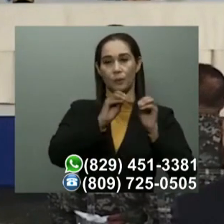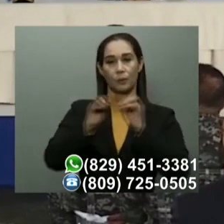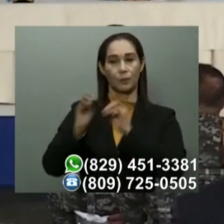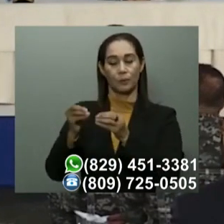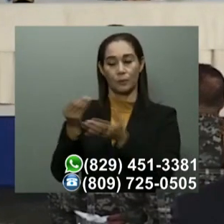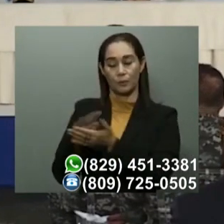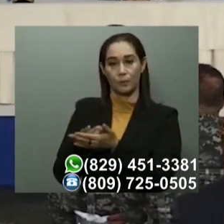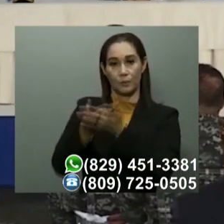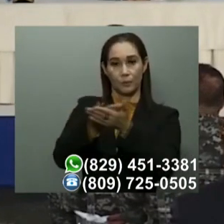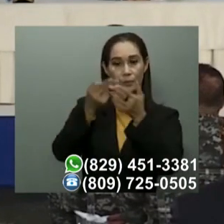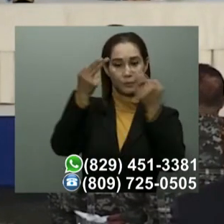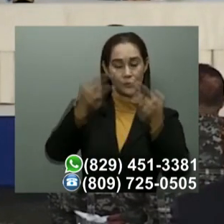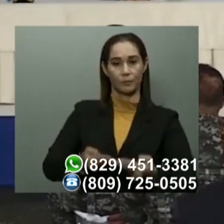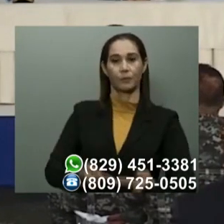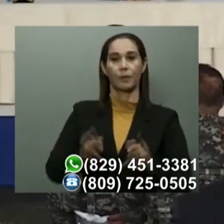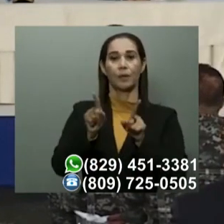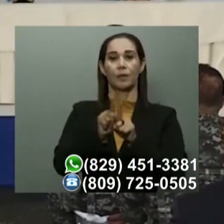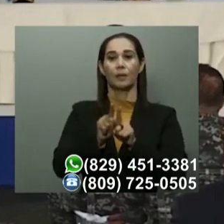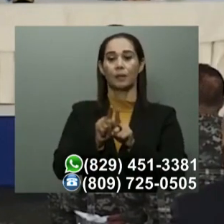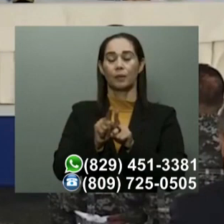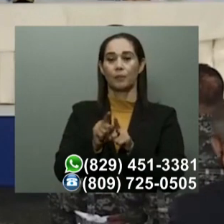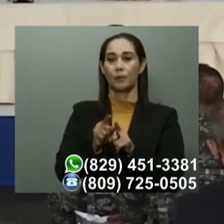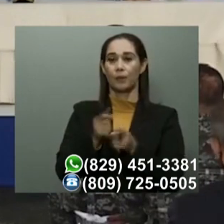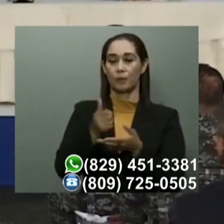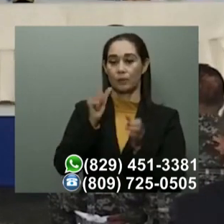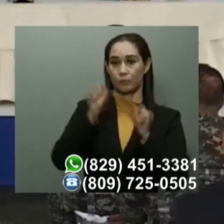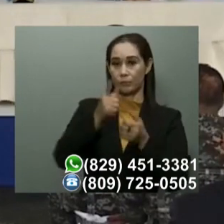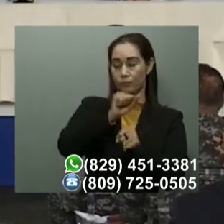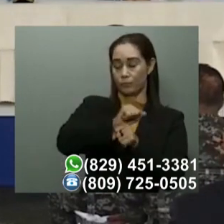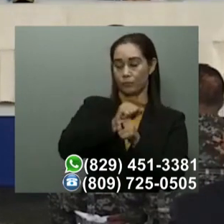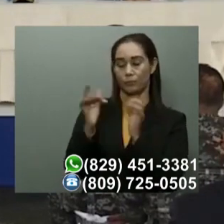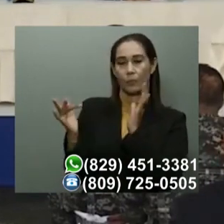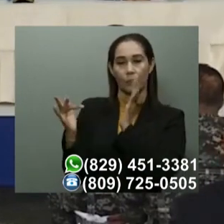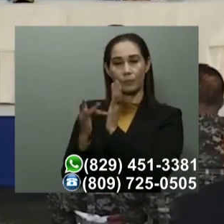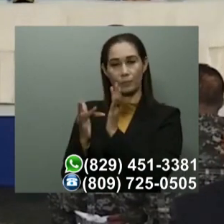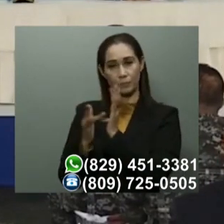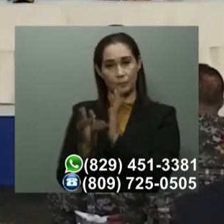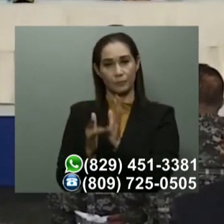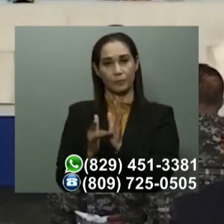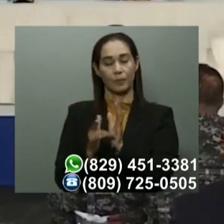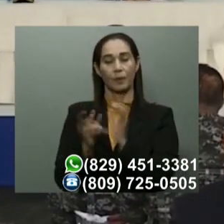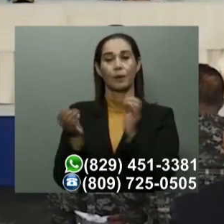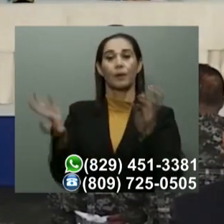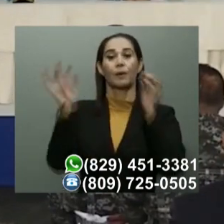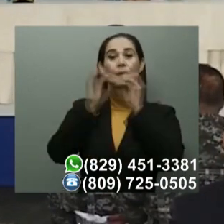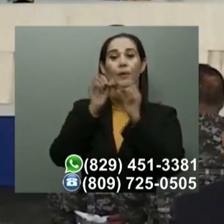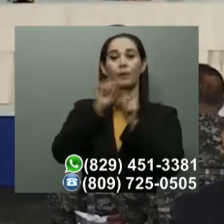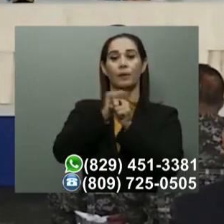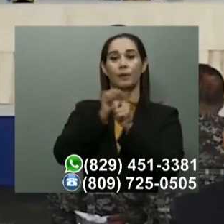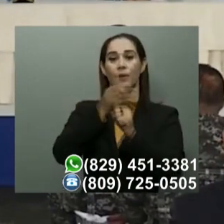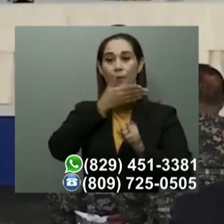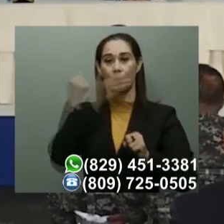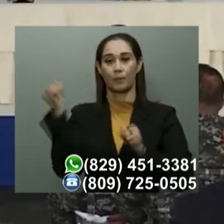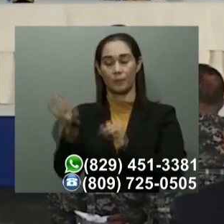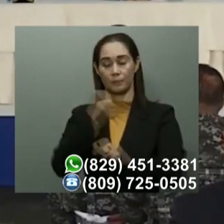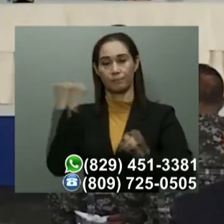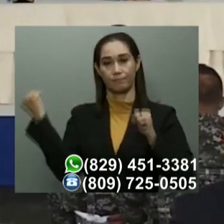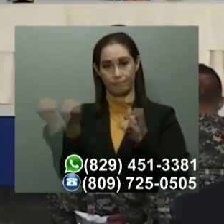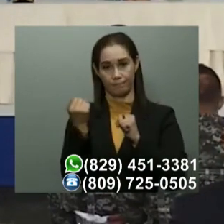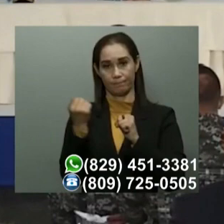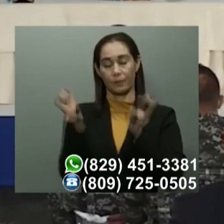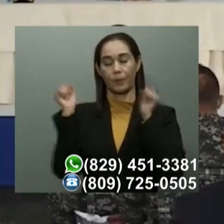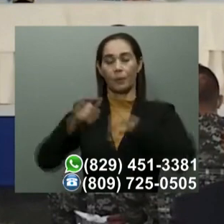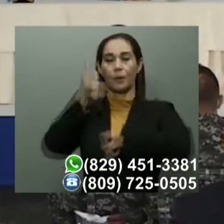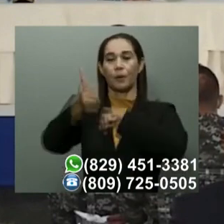humanos y tecnológicos adecuados para fortalecer establecer